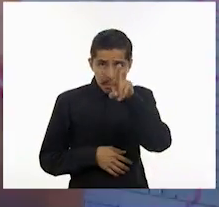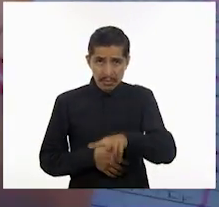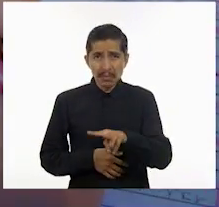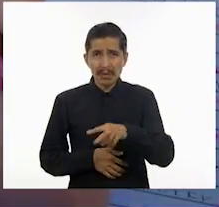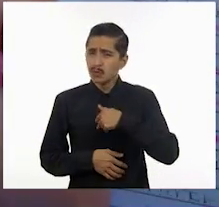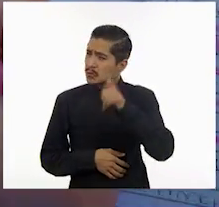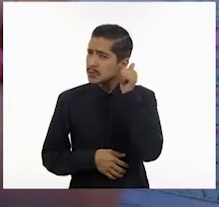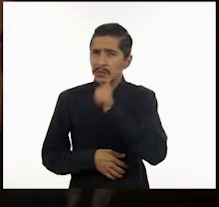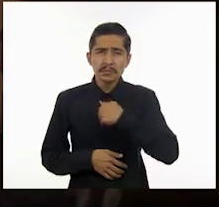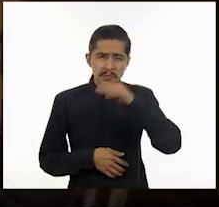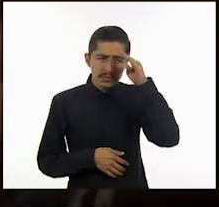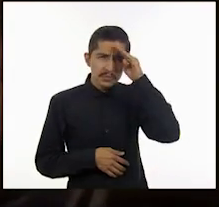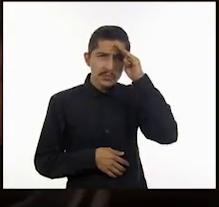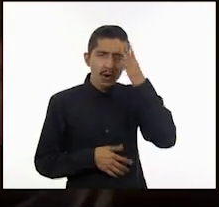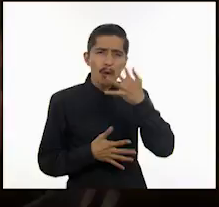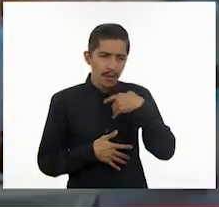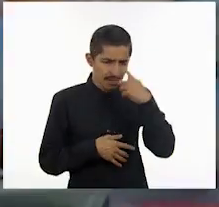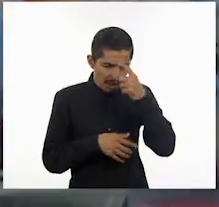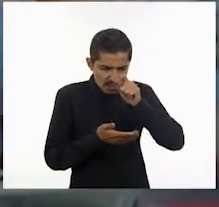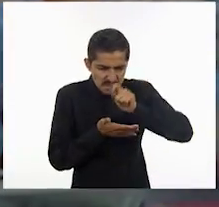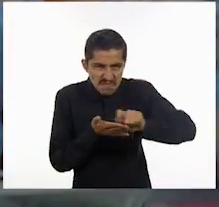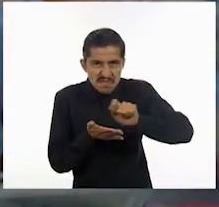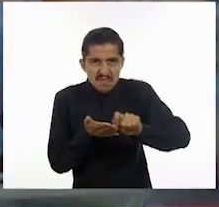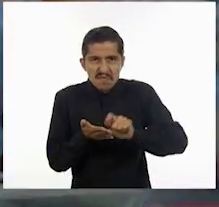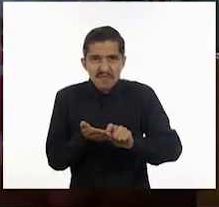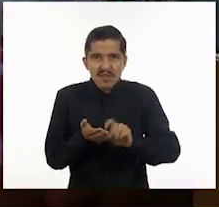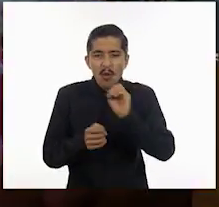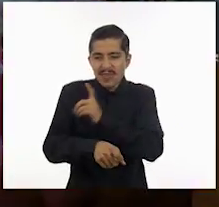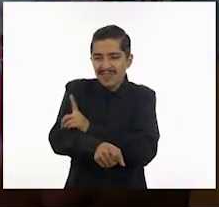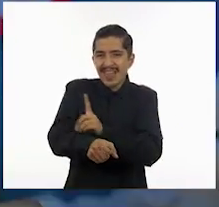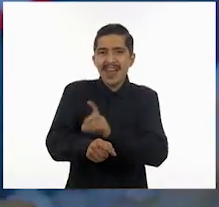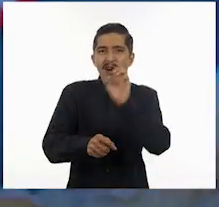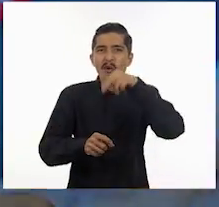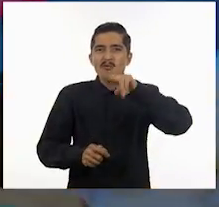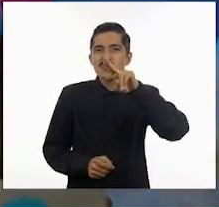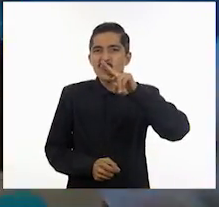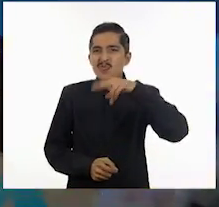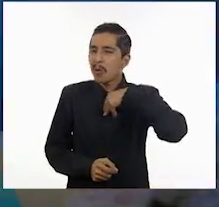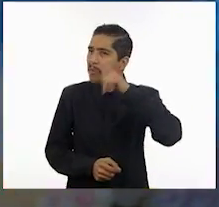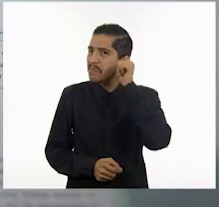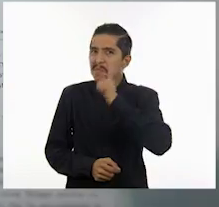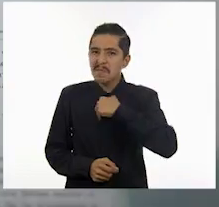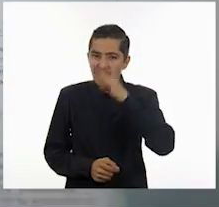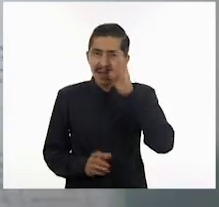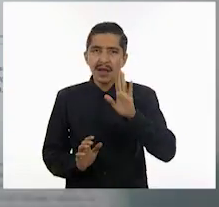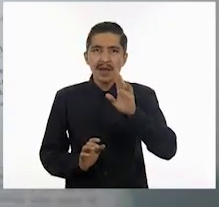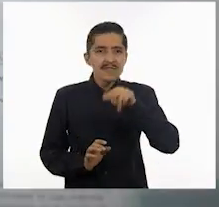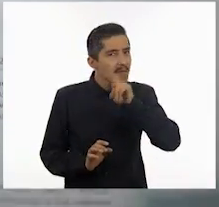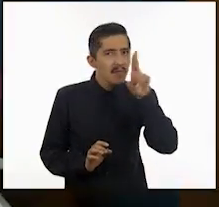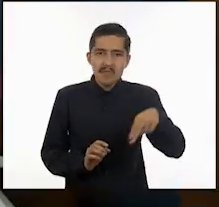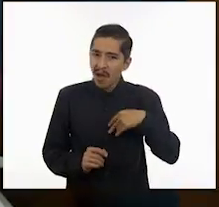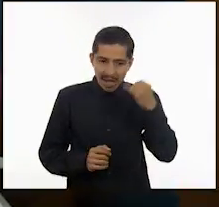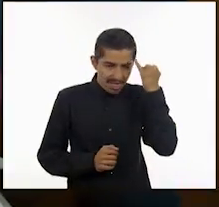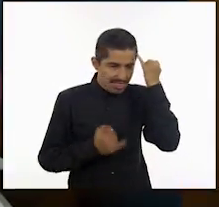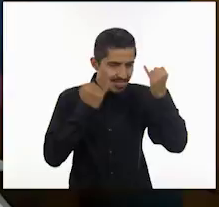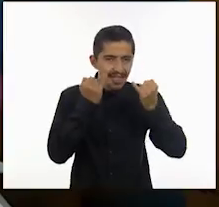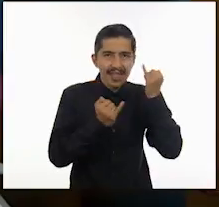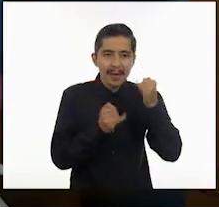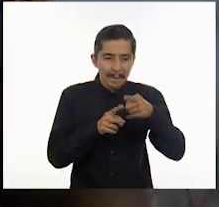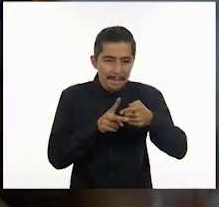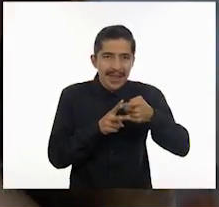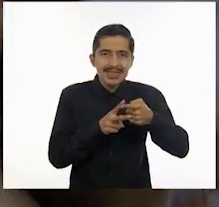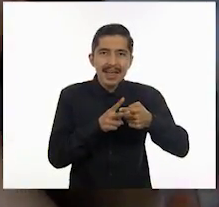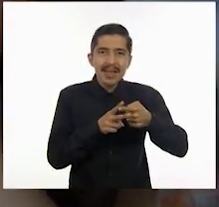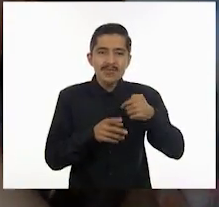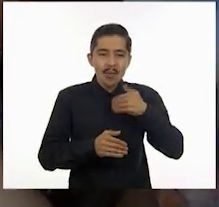siempre pensé que me convertiría en escritora o hasta delegada de las Naciones Unidas. Y nunca me imaginé que las matemáticas serían parte